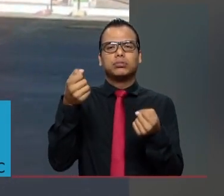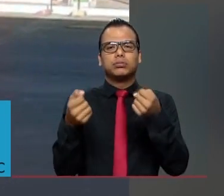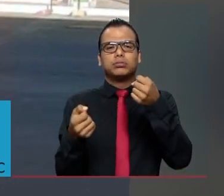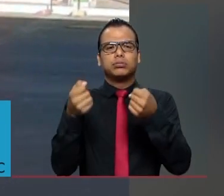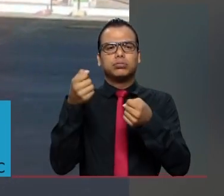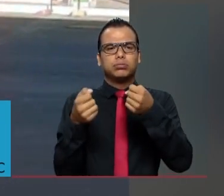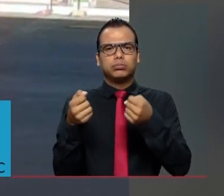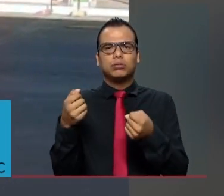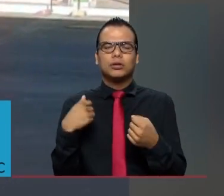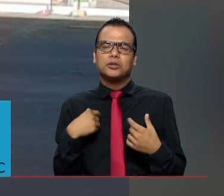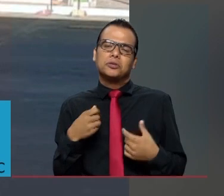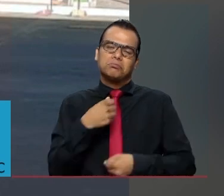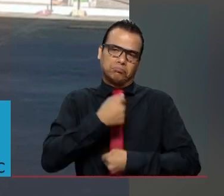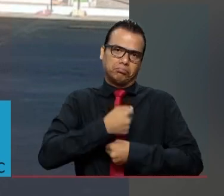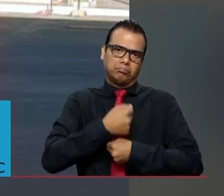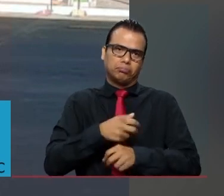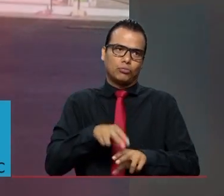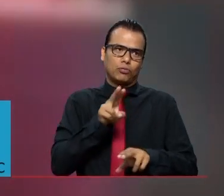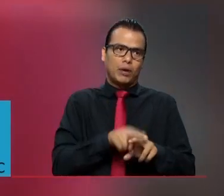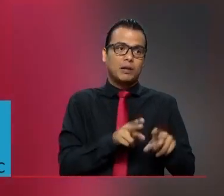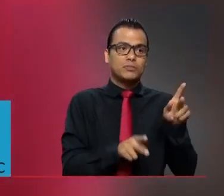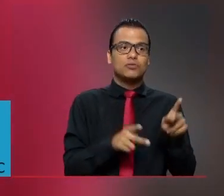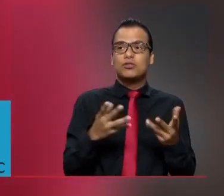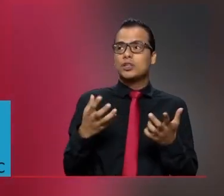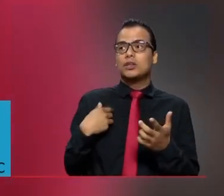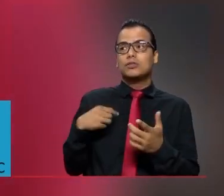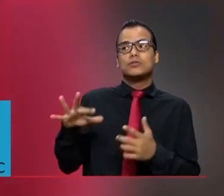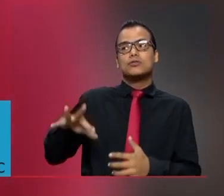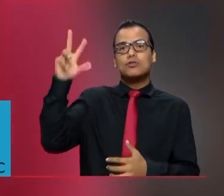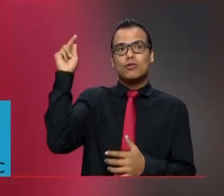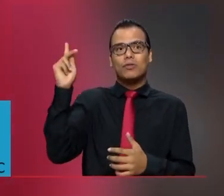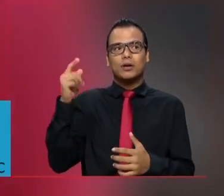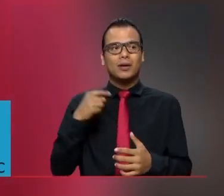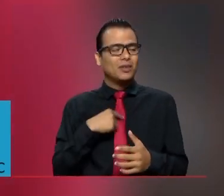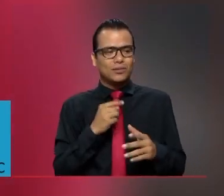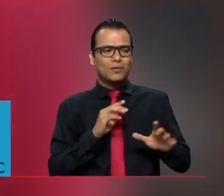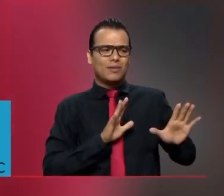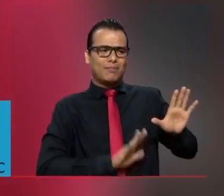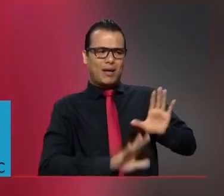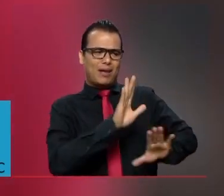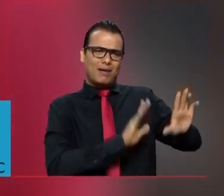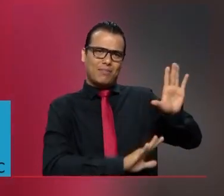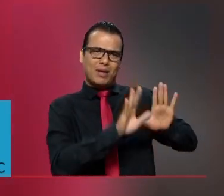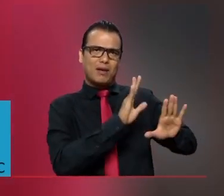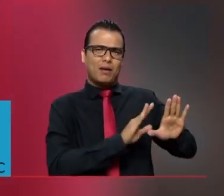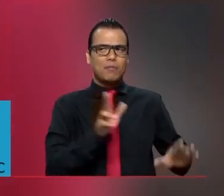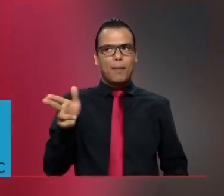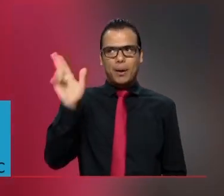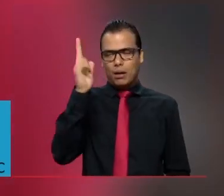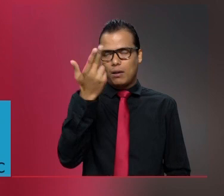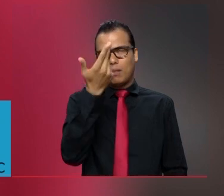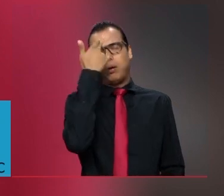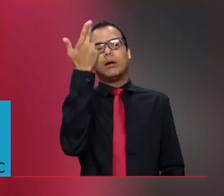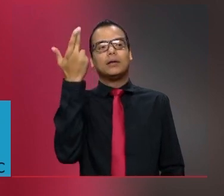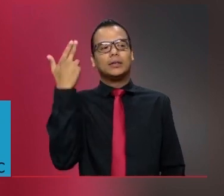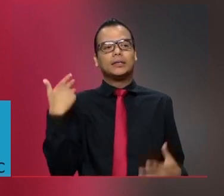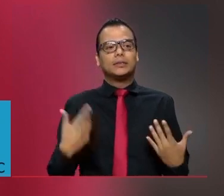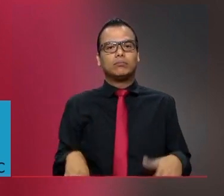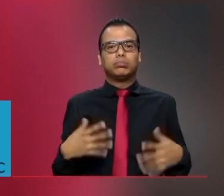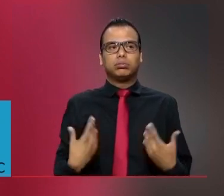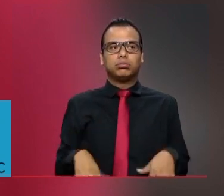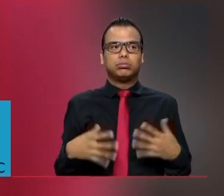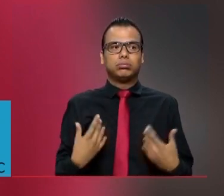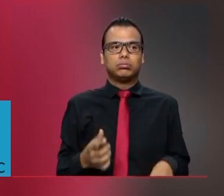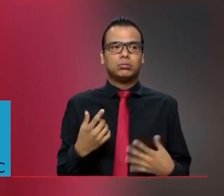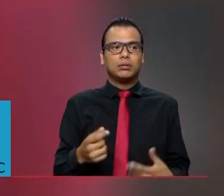llaves de la volqueta en la que se movilizaba. El asalto sucedió en la pista aérea adyacente a la planta de producción del ingenio La